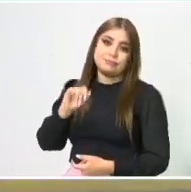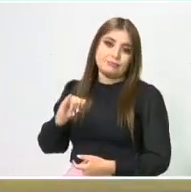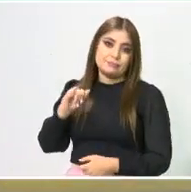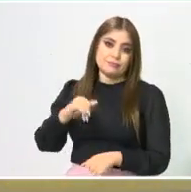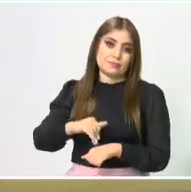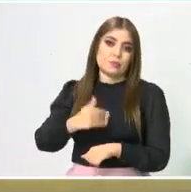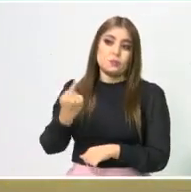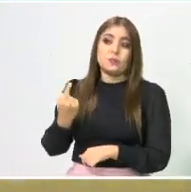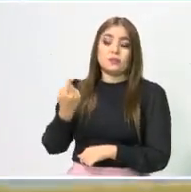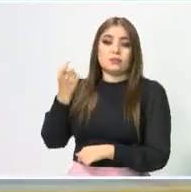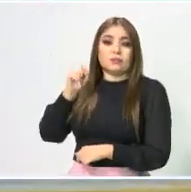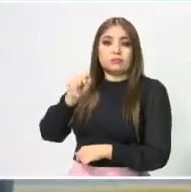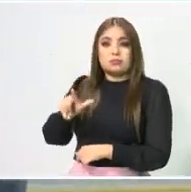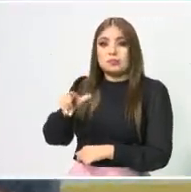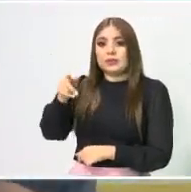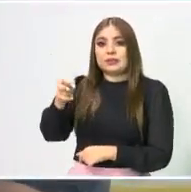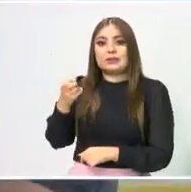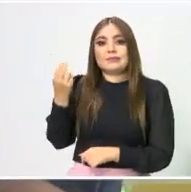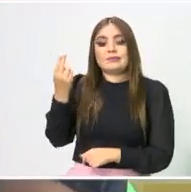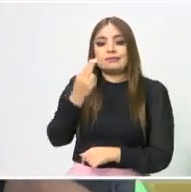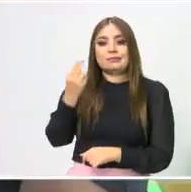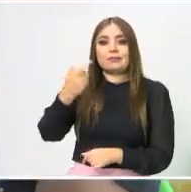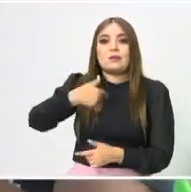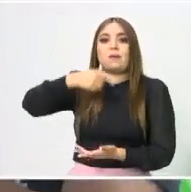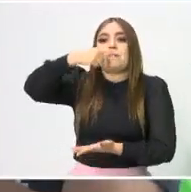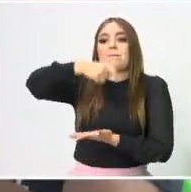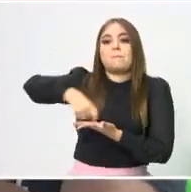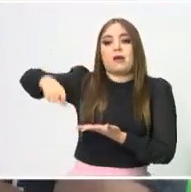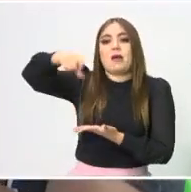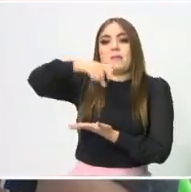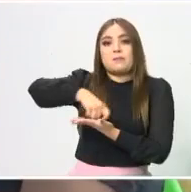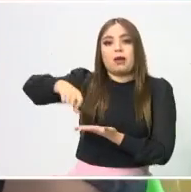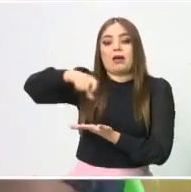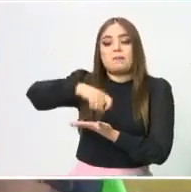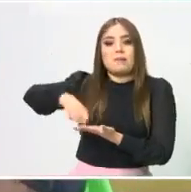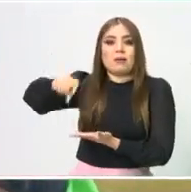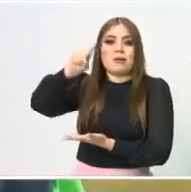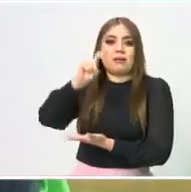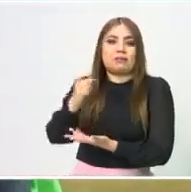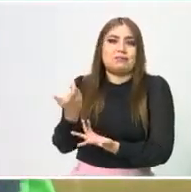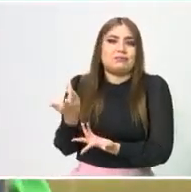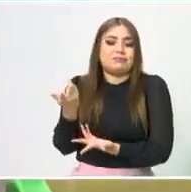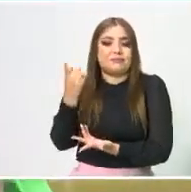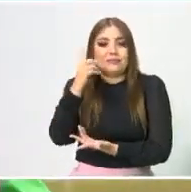lo mismo, porque tenemos que estar comprando tras garrafón y pues no tiene caso.